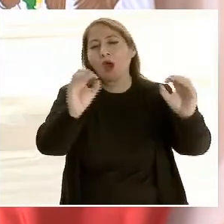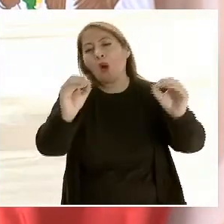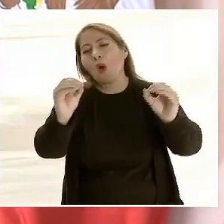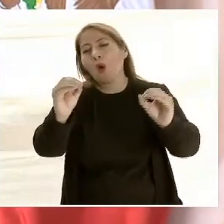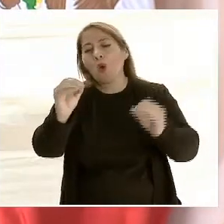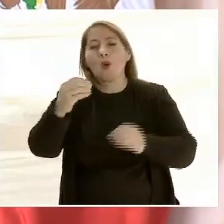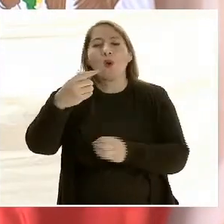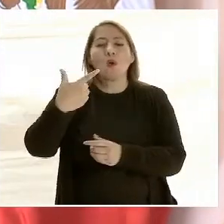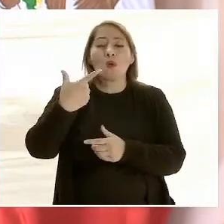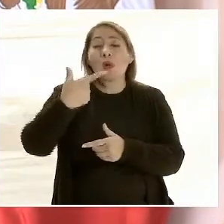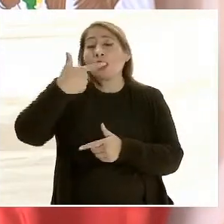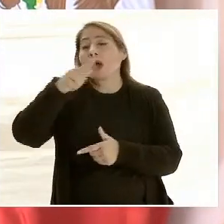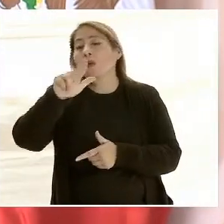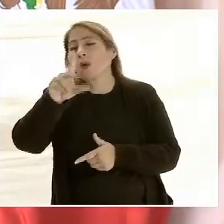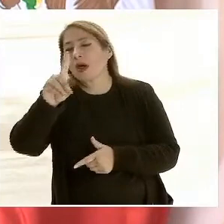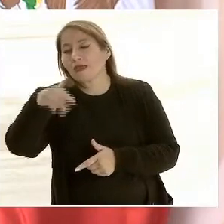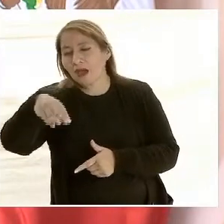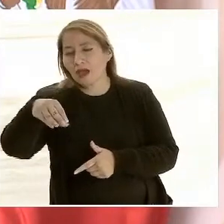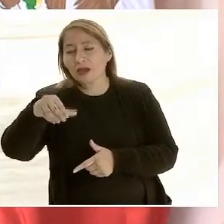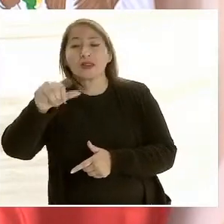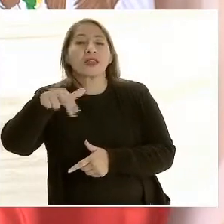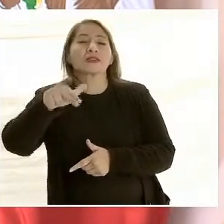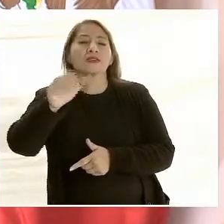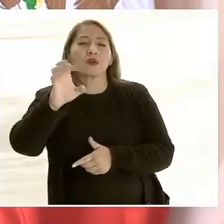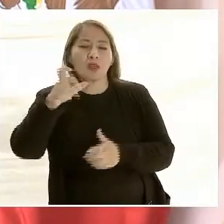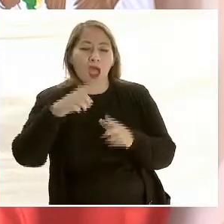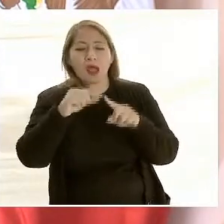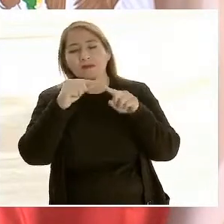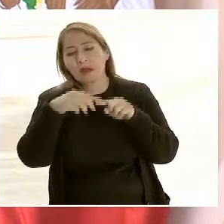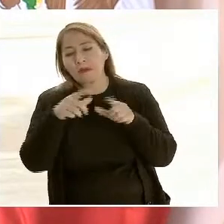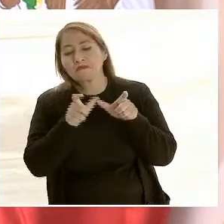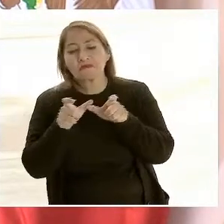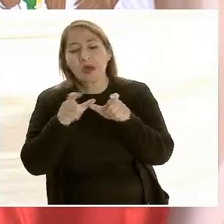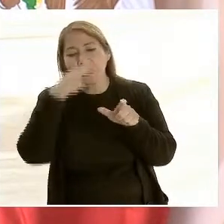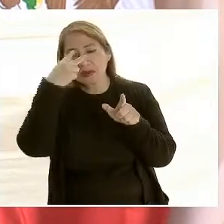la Secretaría de Gobernación, la Secretaría de Seguridad Pública,